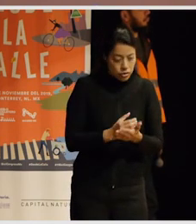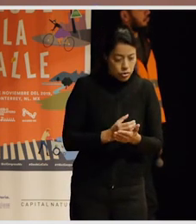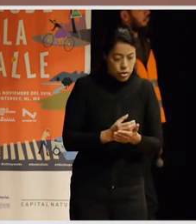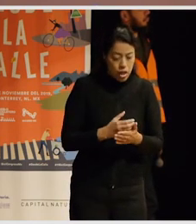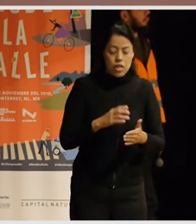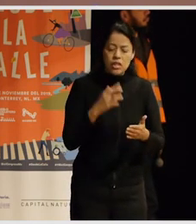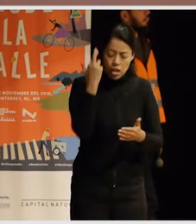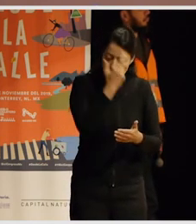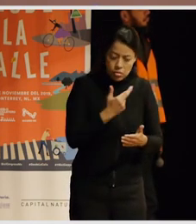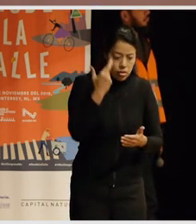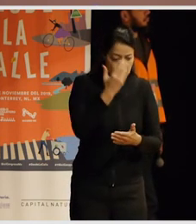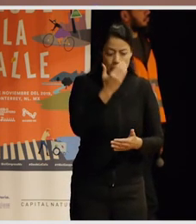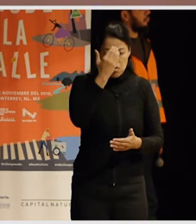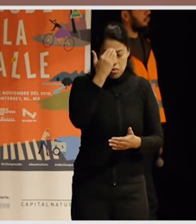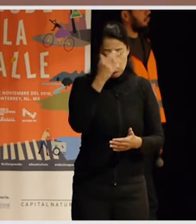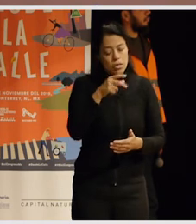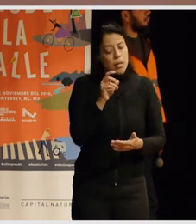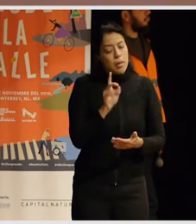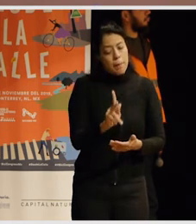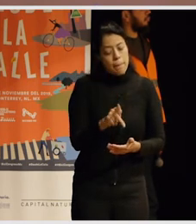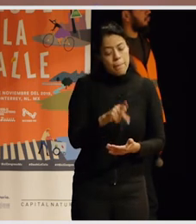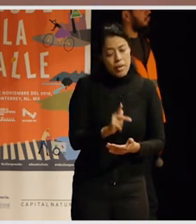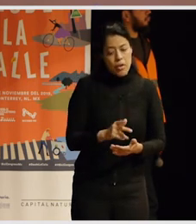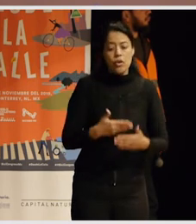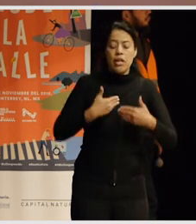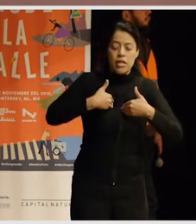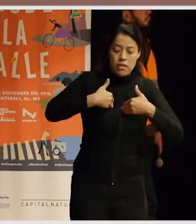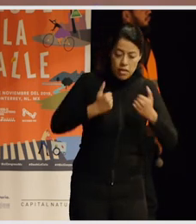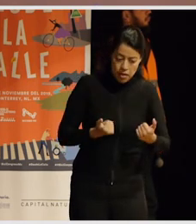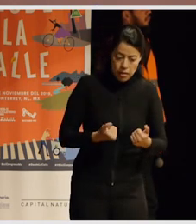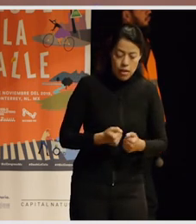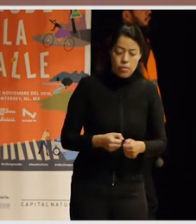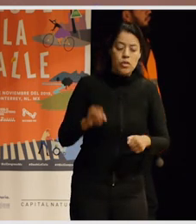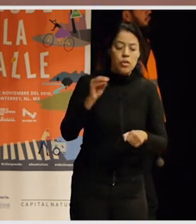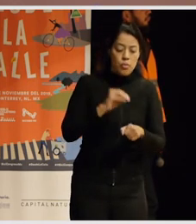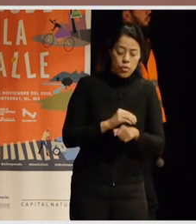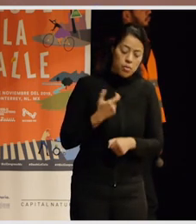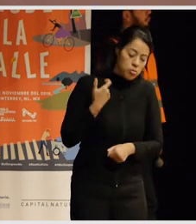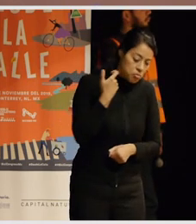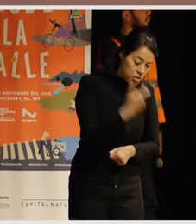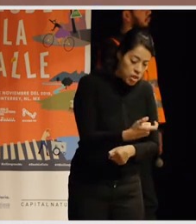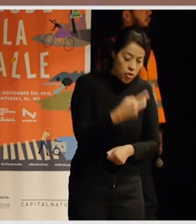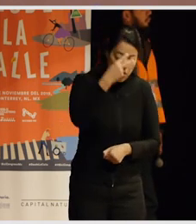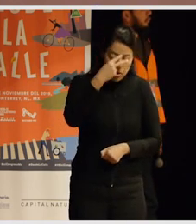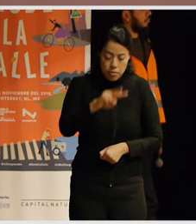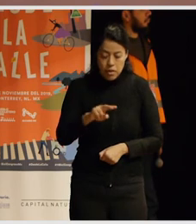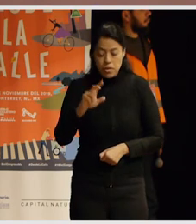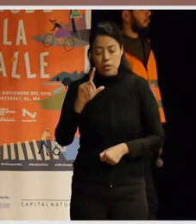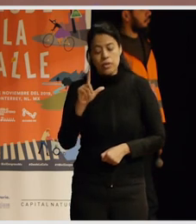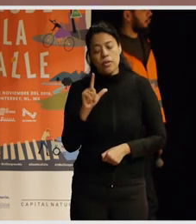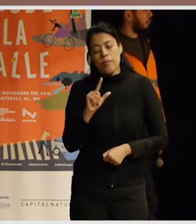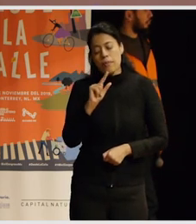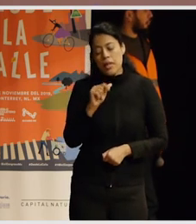diagnosticada y conocida no sólo es cuestión de que realmente entendamos y le y le pongamos dinero no en méxico es de 70